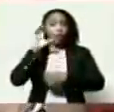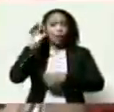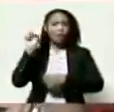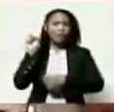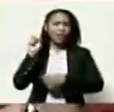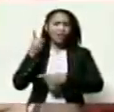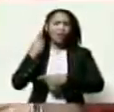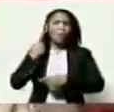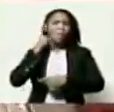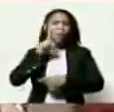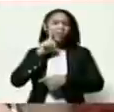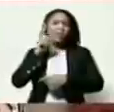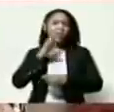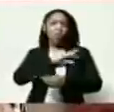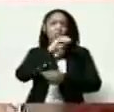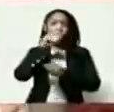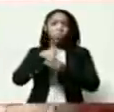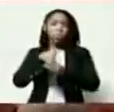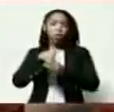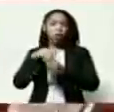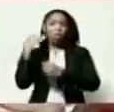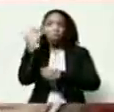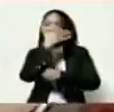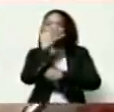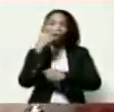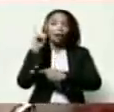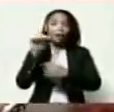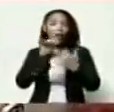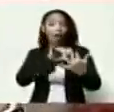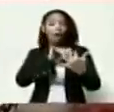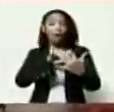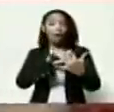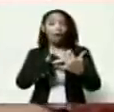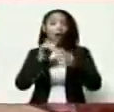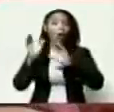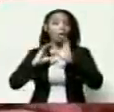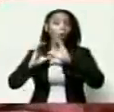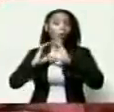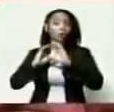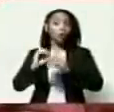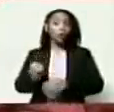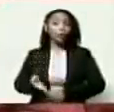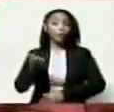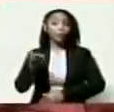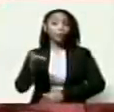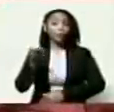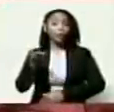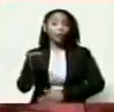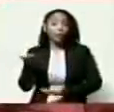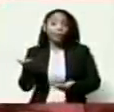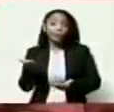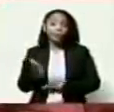una invasión disfrazada. Entonces la guerra en los medios, fundamental.